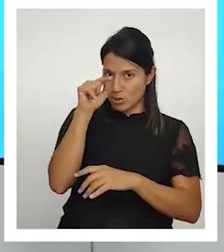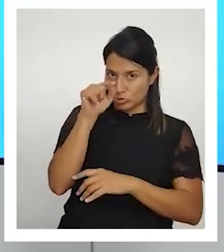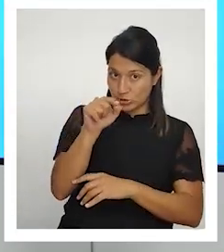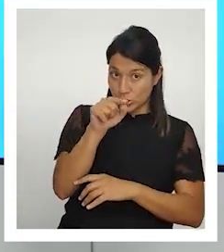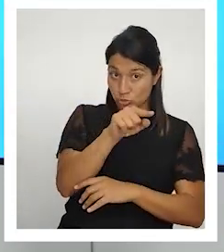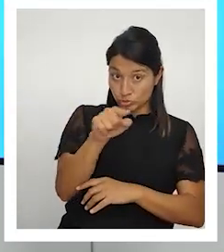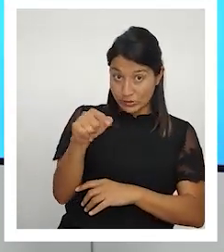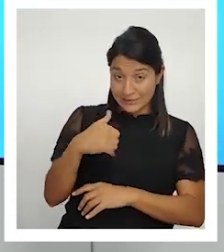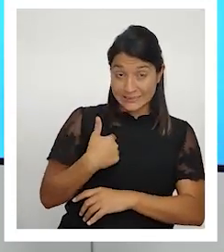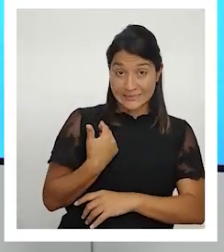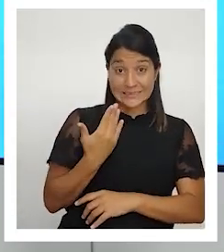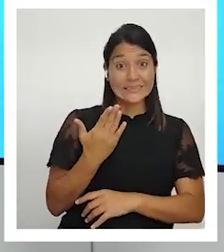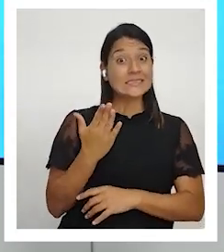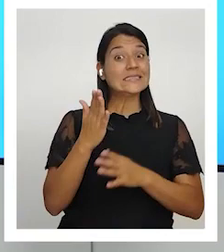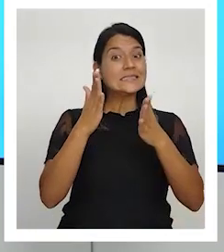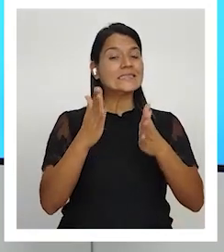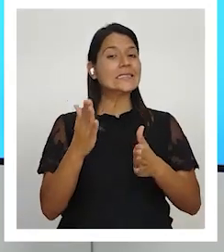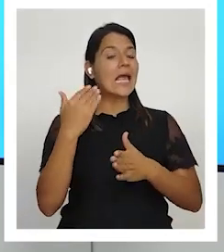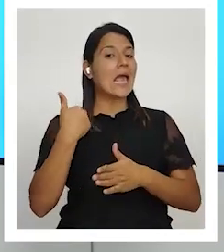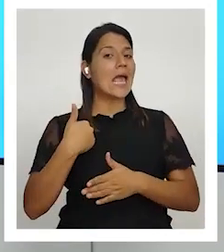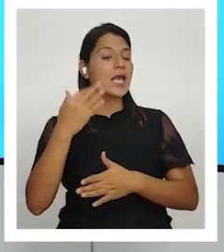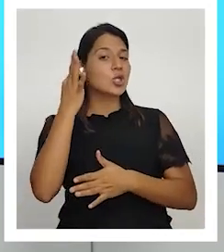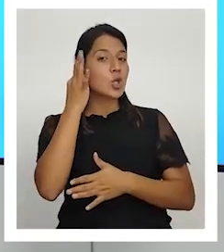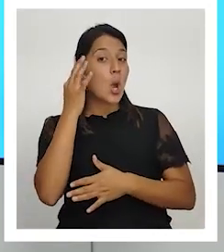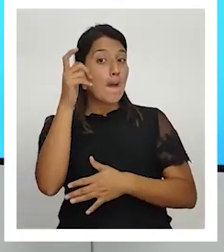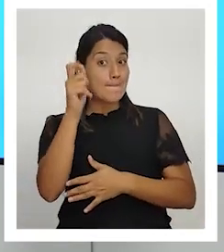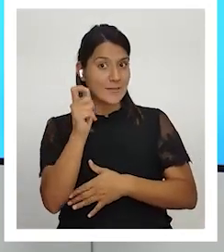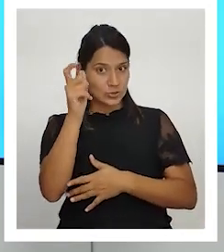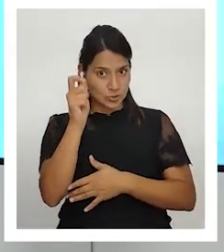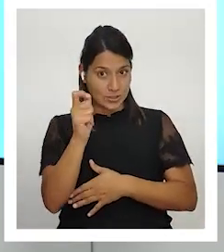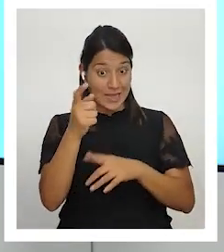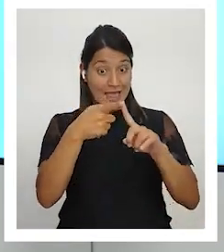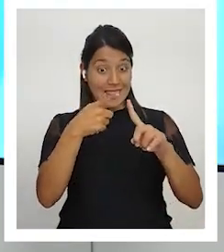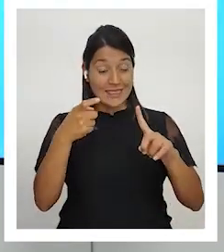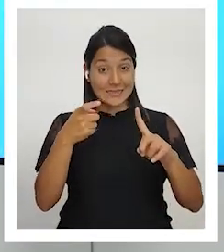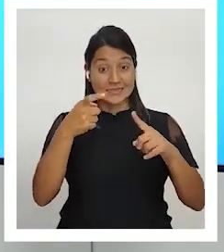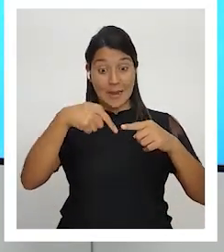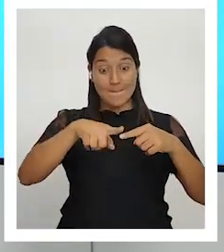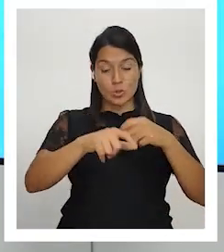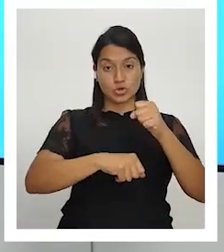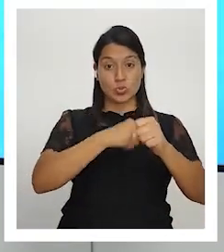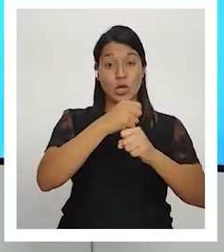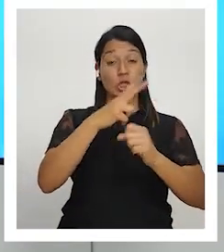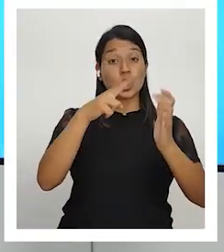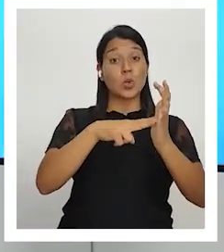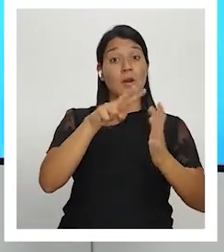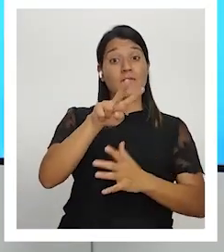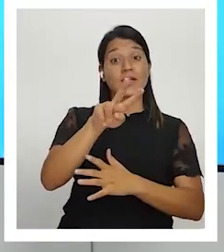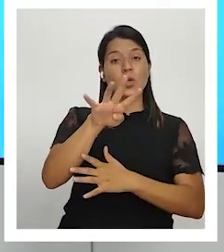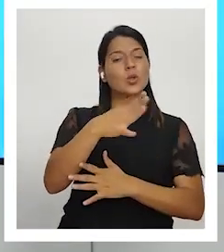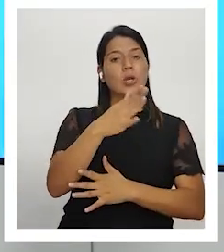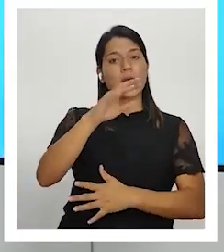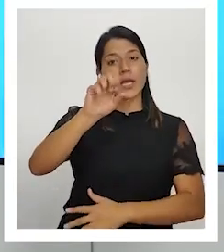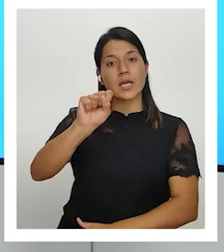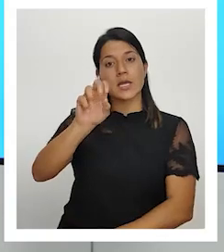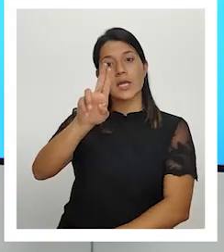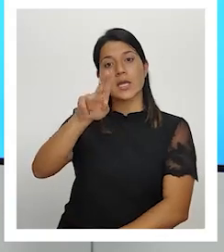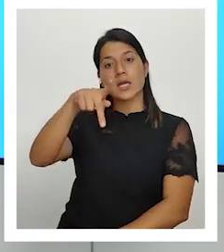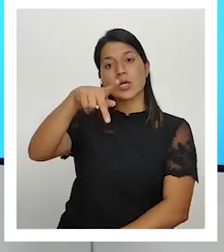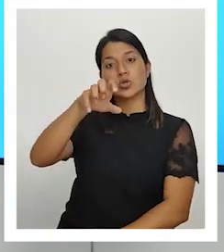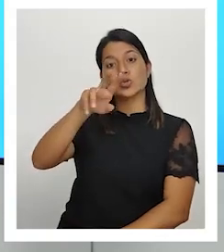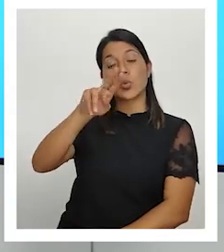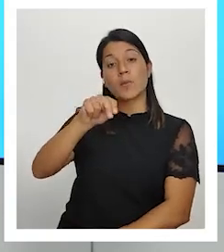porque desde el año 2024, más bien a partir del año 2024, la SUPEN va a hacer una serie de cobros